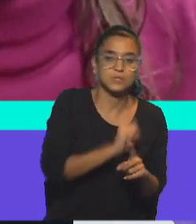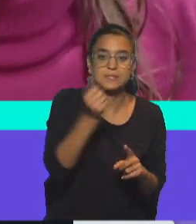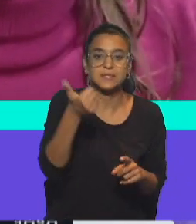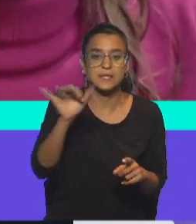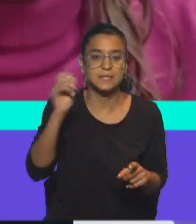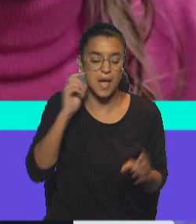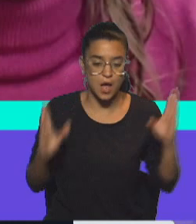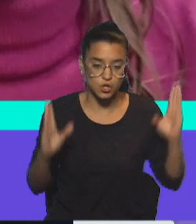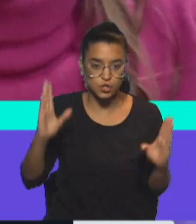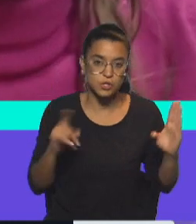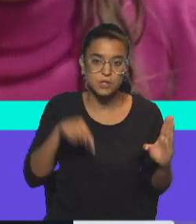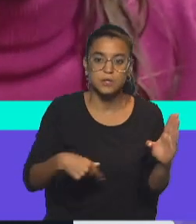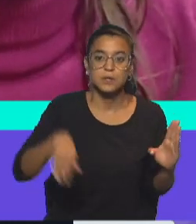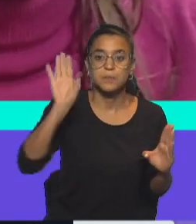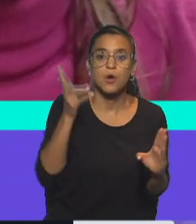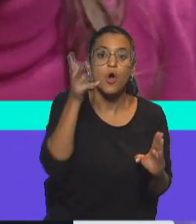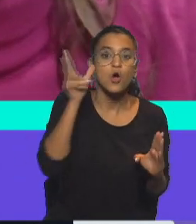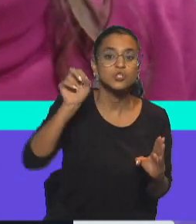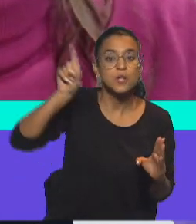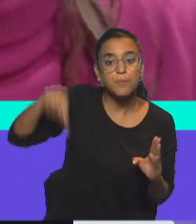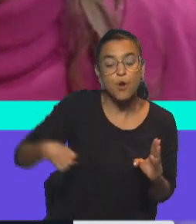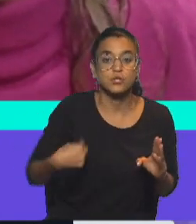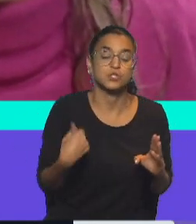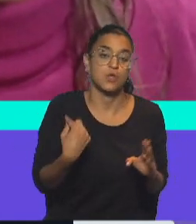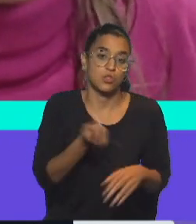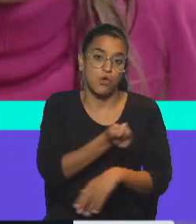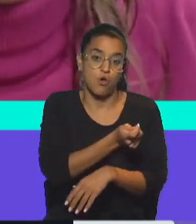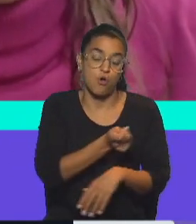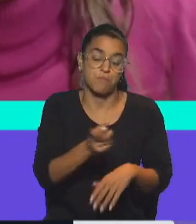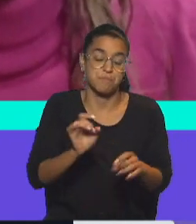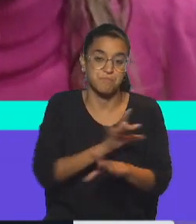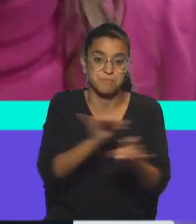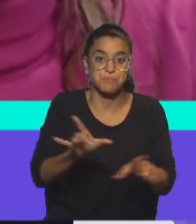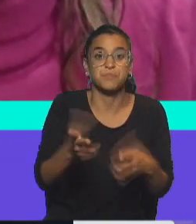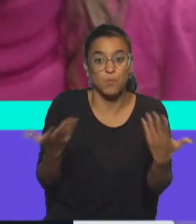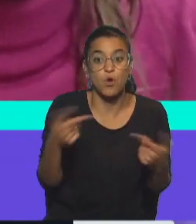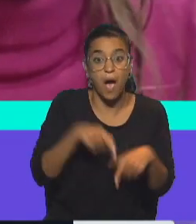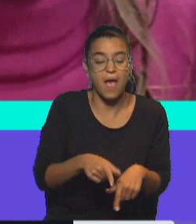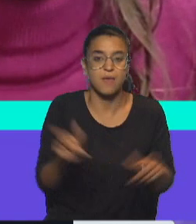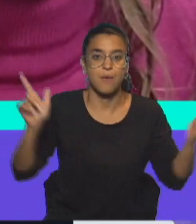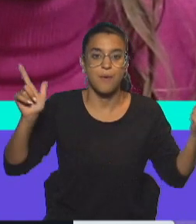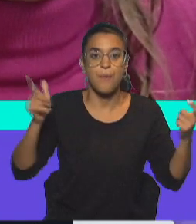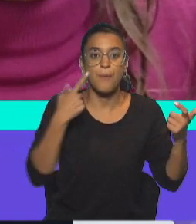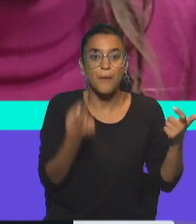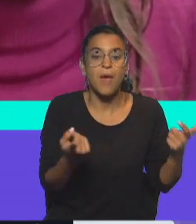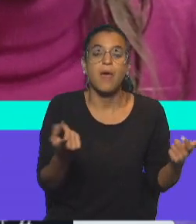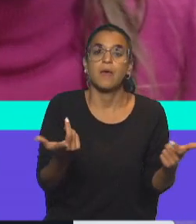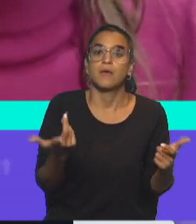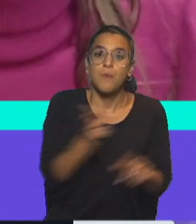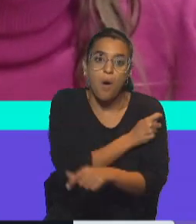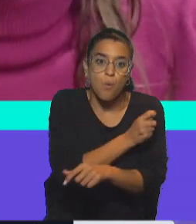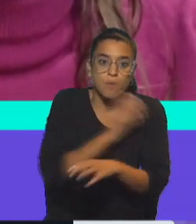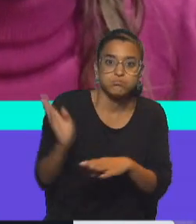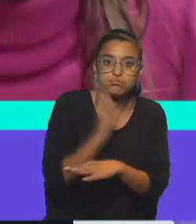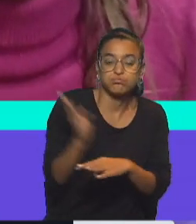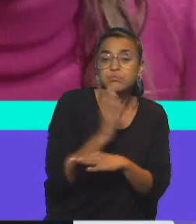años, que son los que se llevan el 80% de los casos, por supuesto que vamos a ver un impacto en la vacunación,